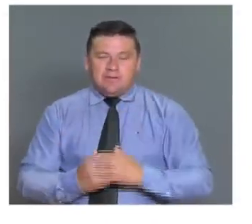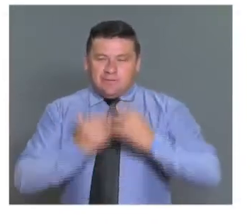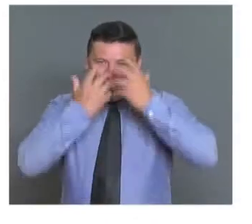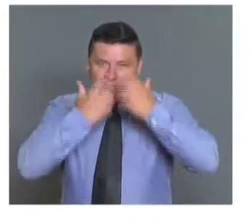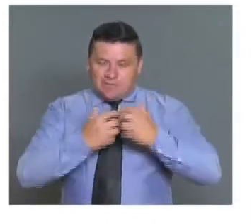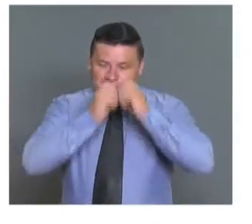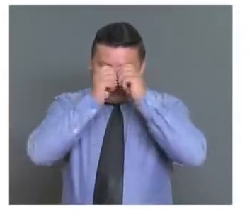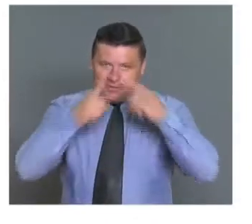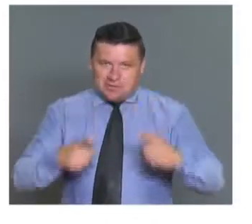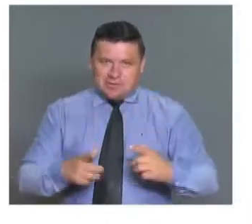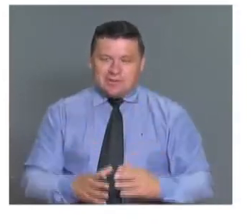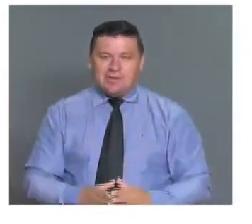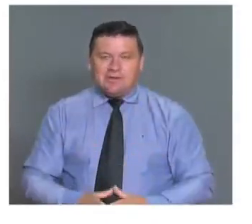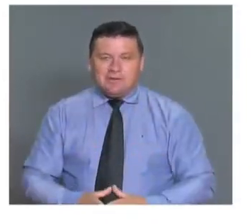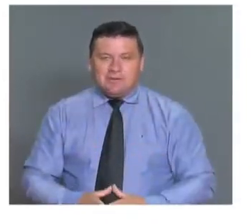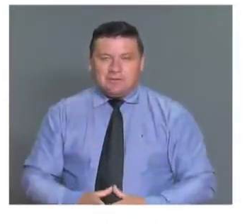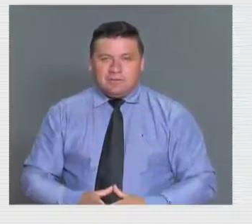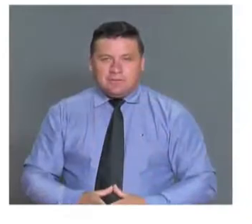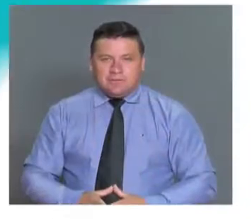todos. Función pública.